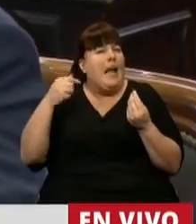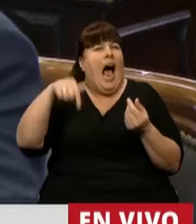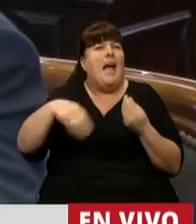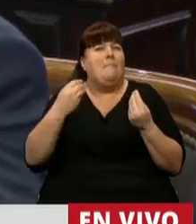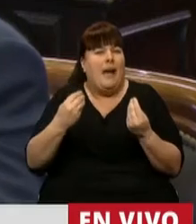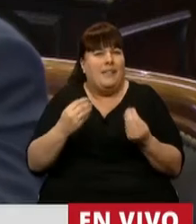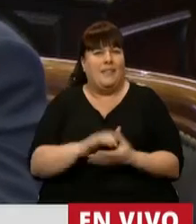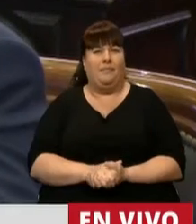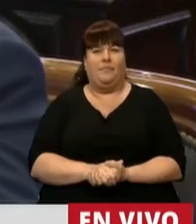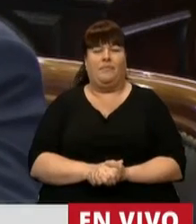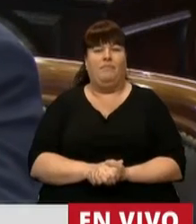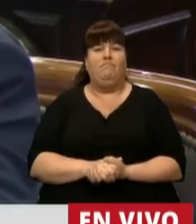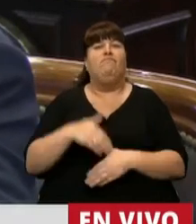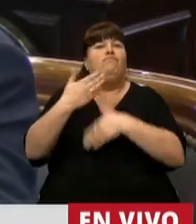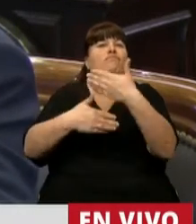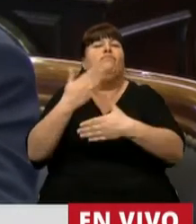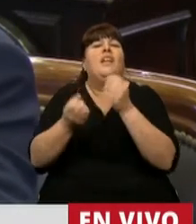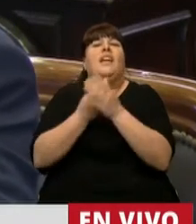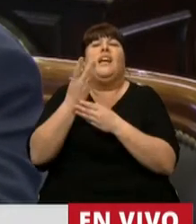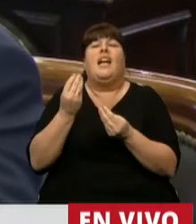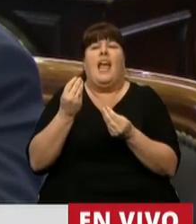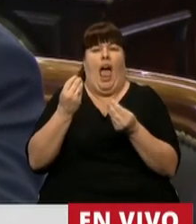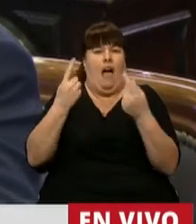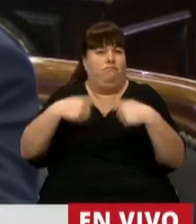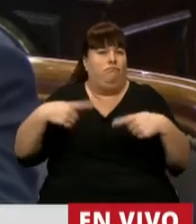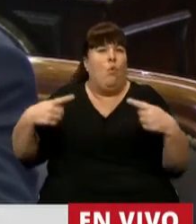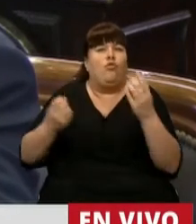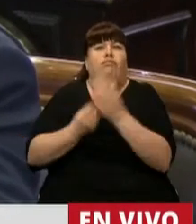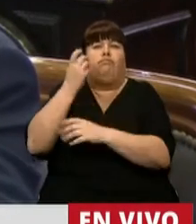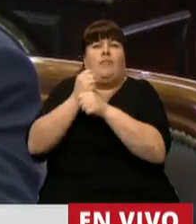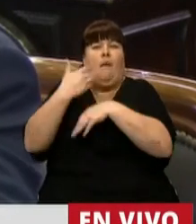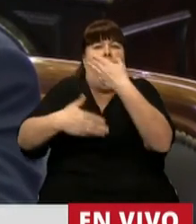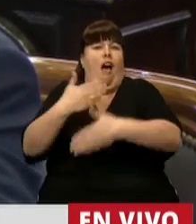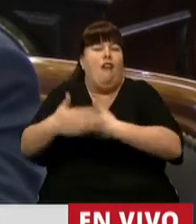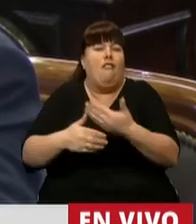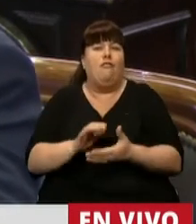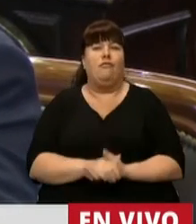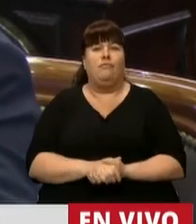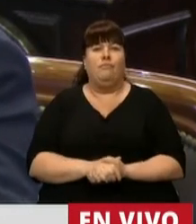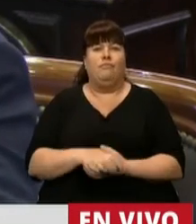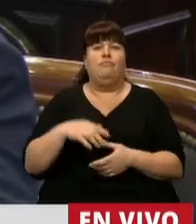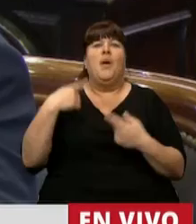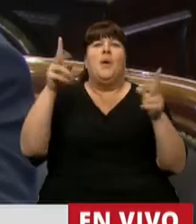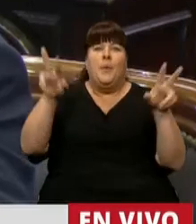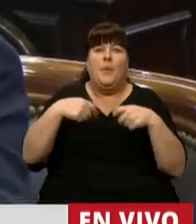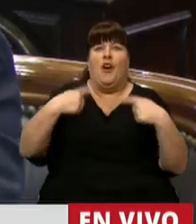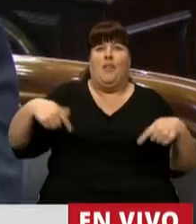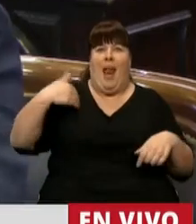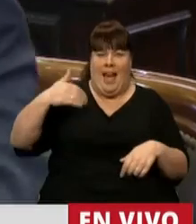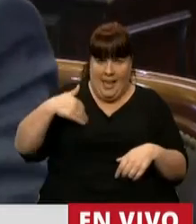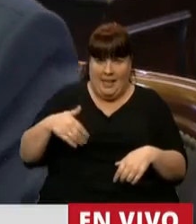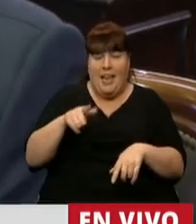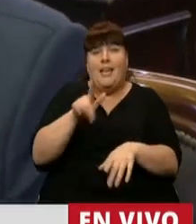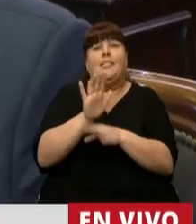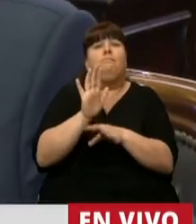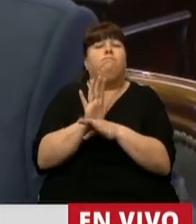¿Qué pasa en los coworking? Se desarrollan muchos emprendimientos que han generado muchos recursos para nuestra Argentina. Y